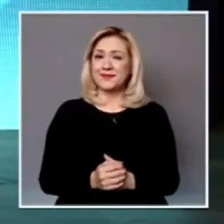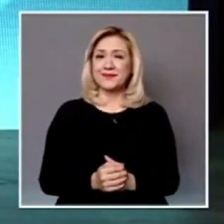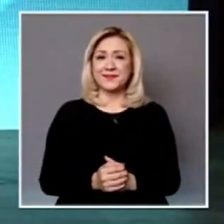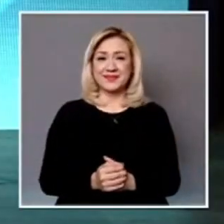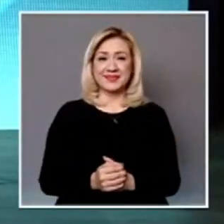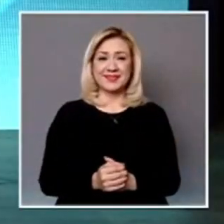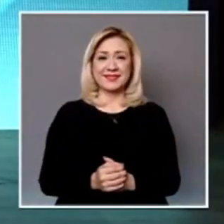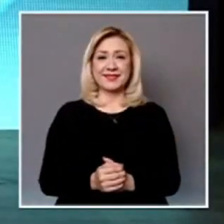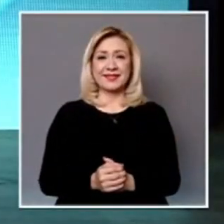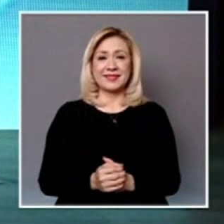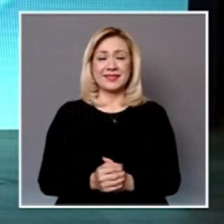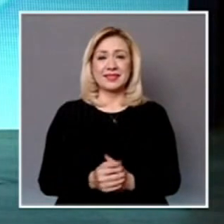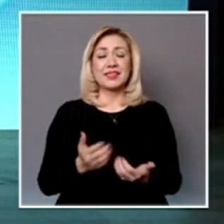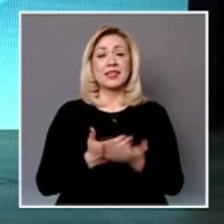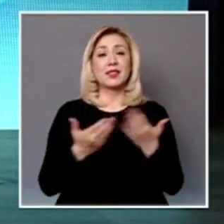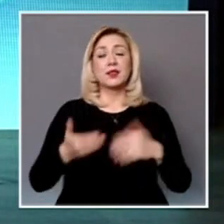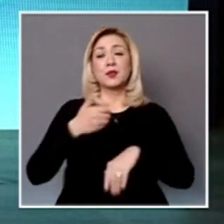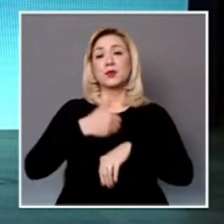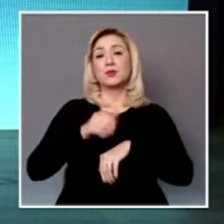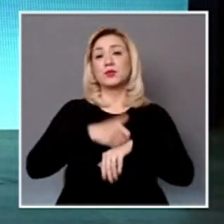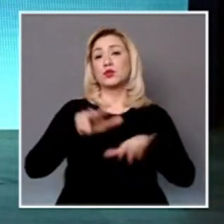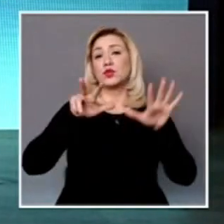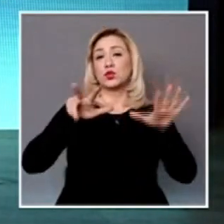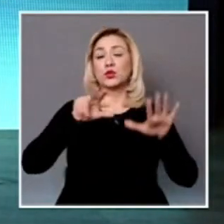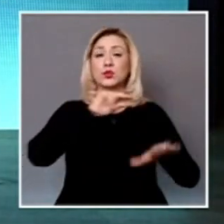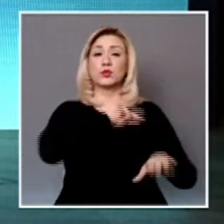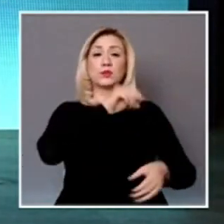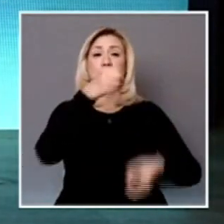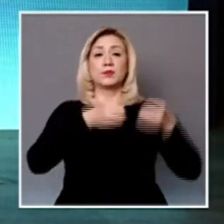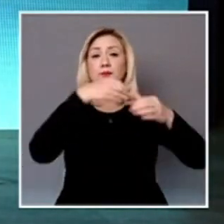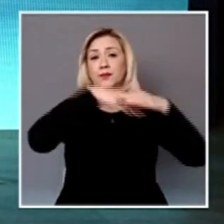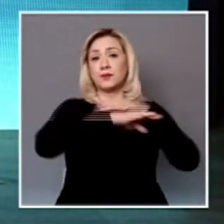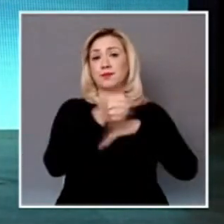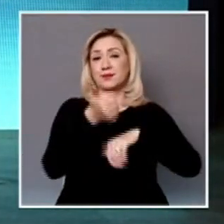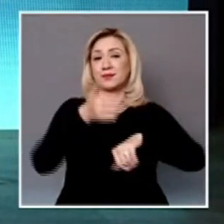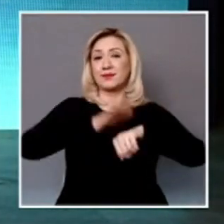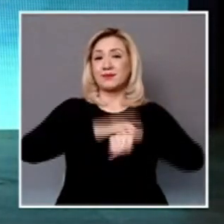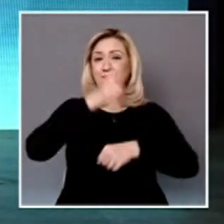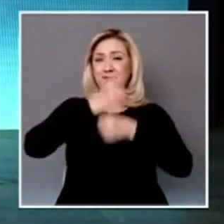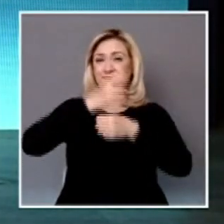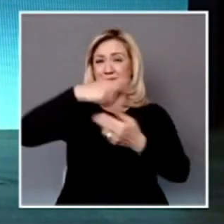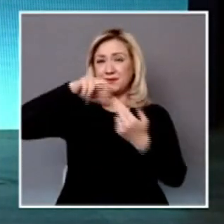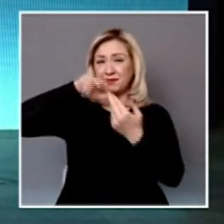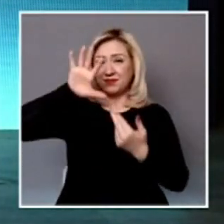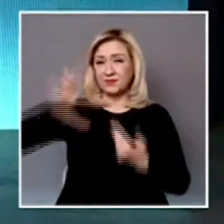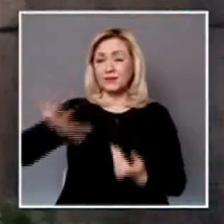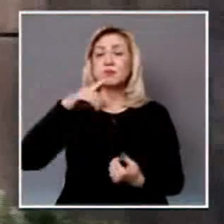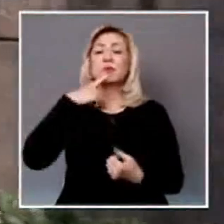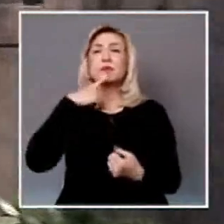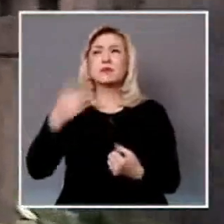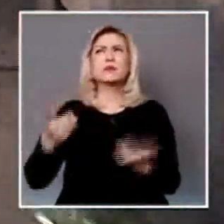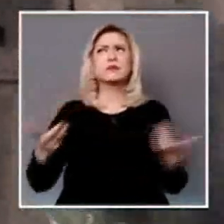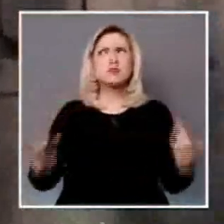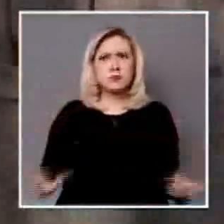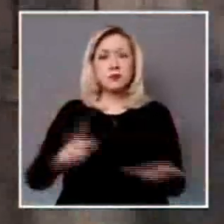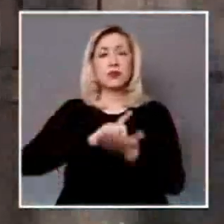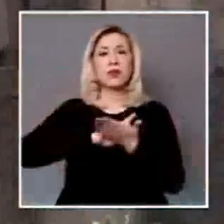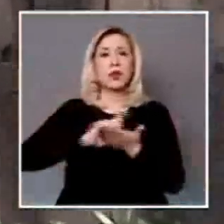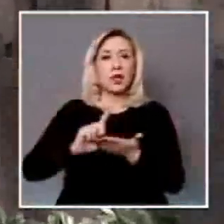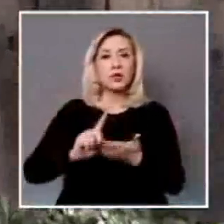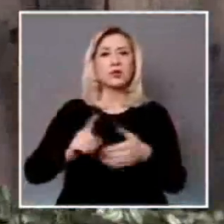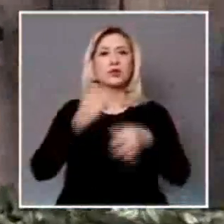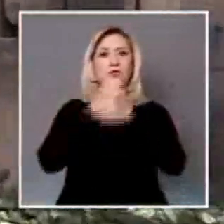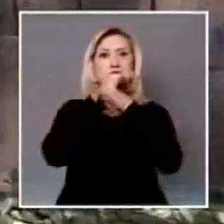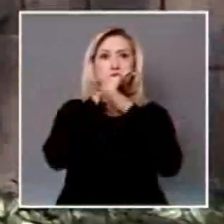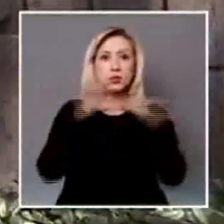El 18º Tribunal Colegiado en Materia Administrativa del Primer Circuito determinó que el derecho a recibir información comprende